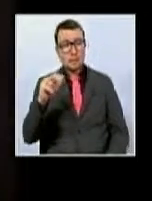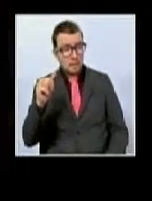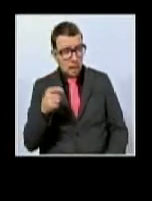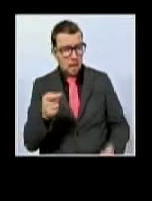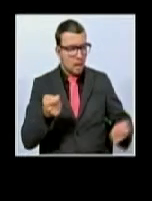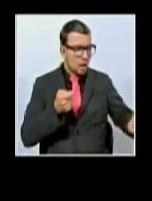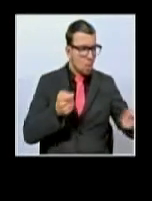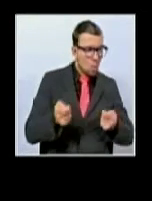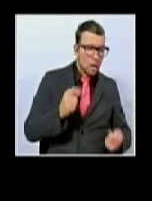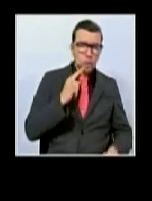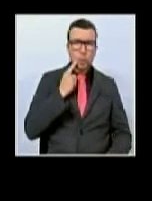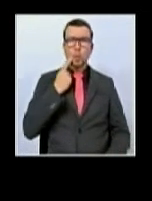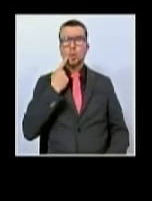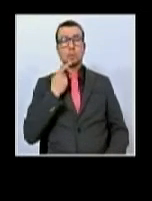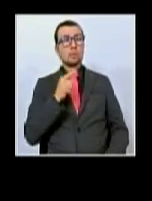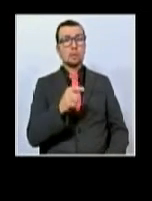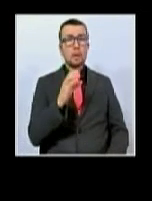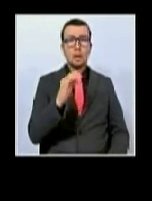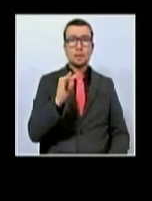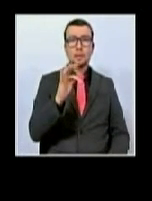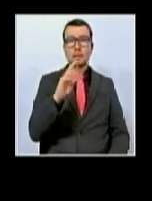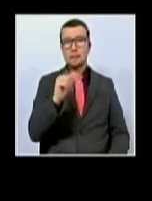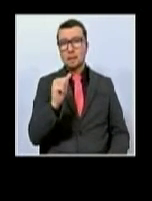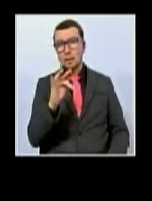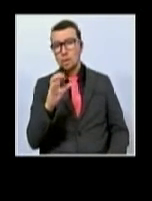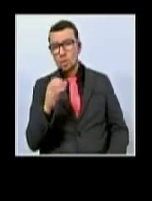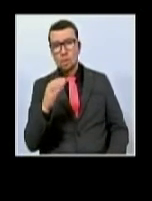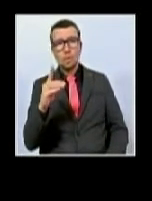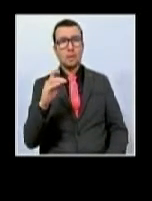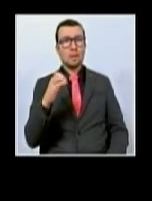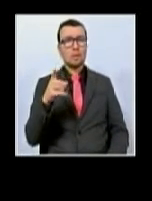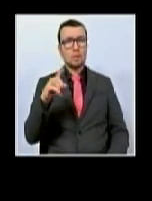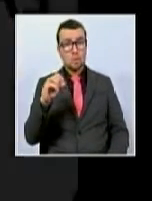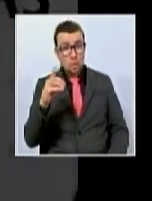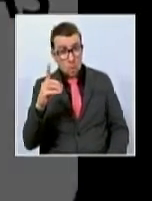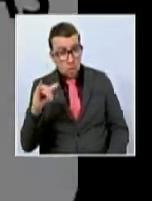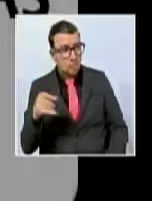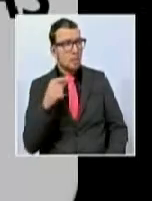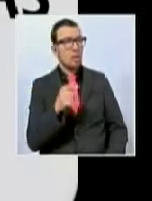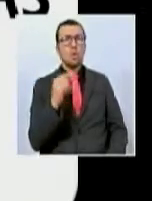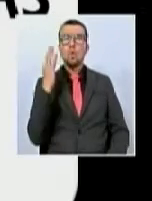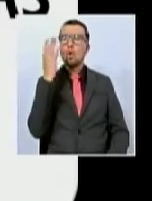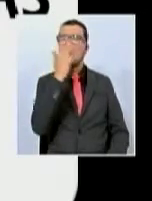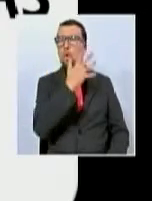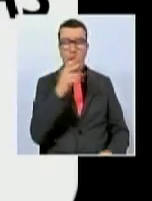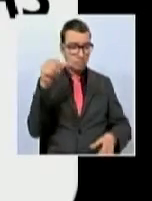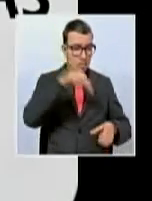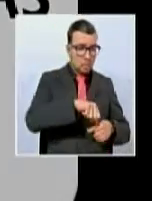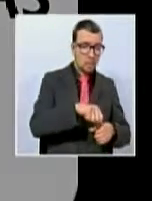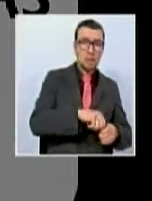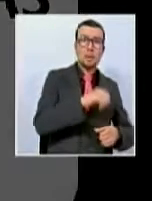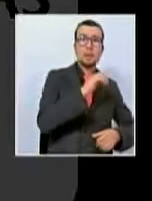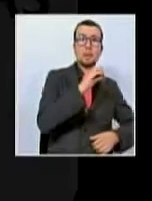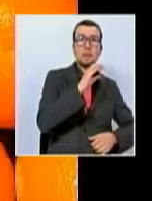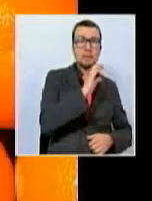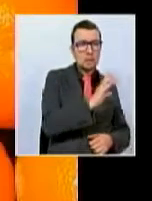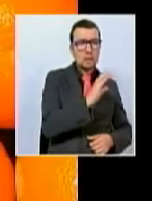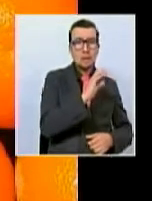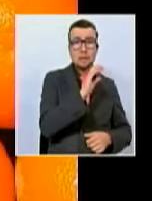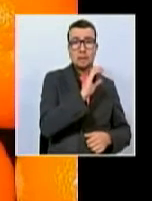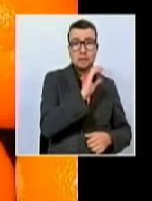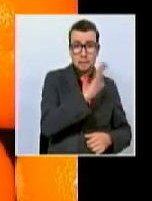acidez, citrato de sodio, colorantes artificiales, rojo 5, azul 1 y negro